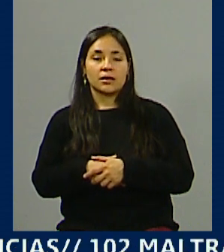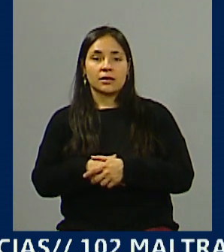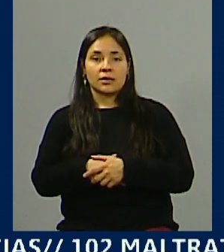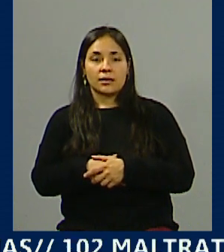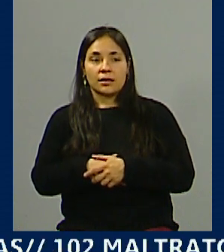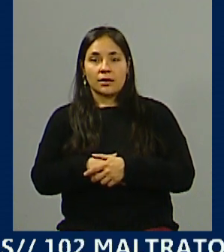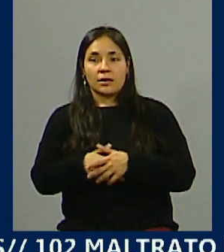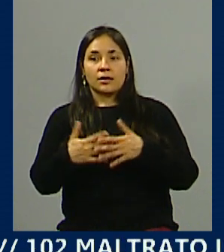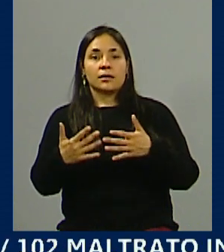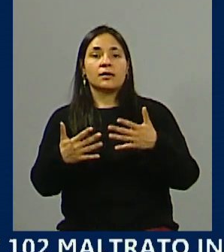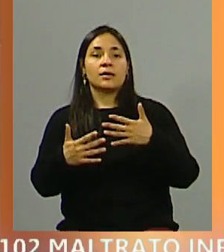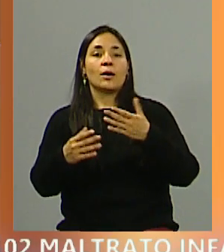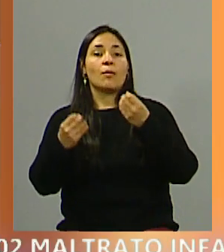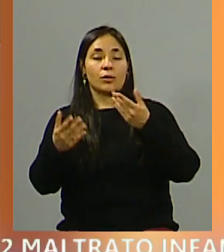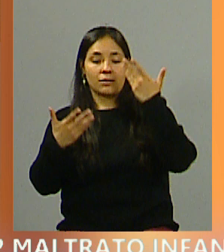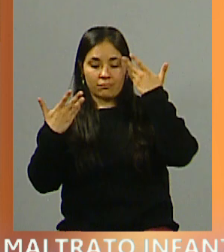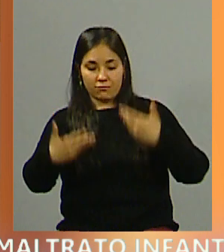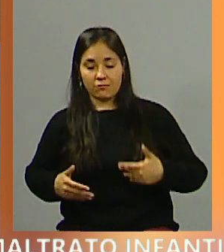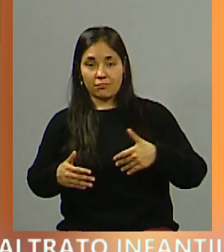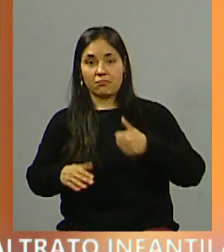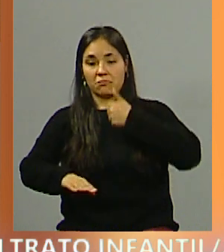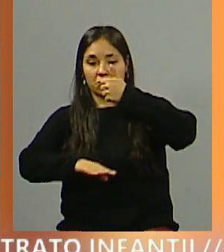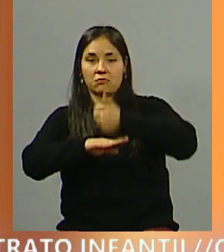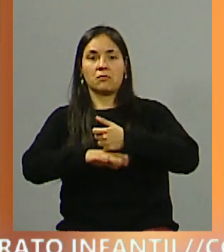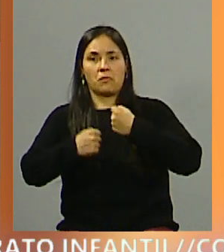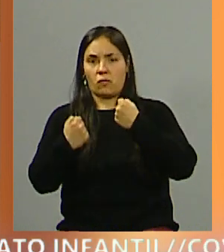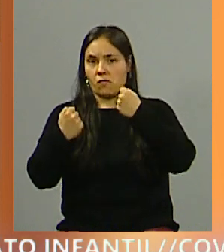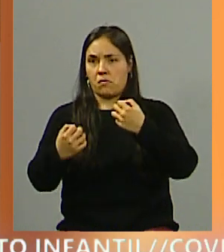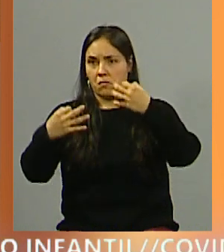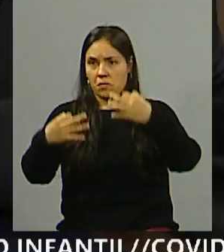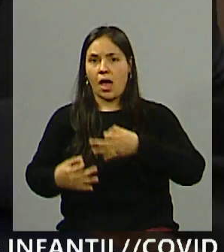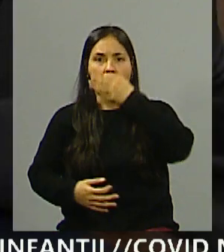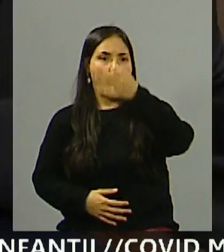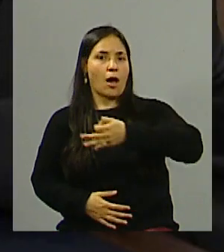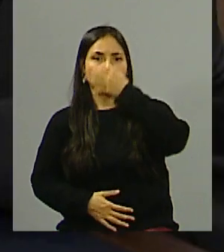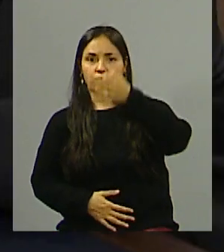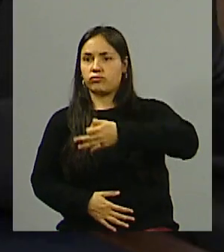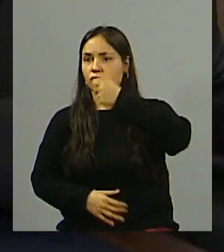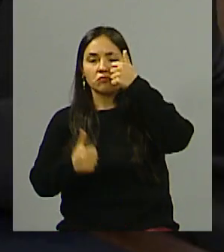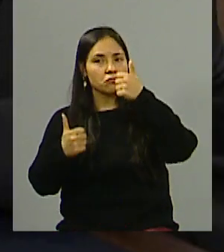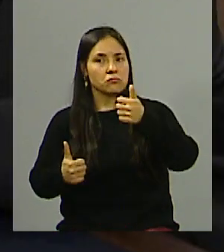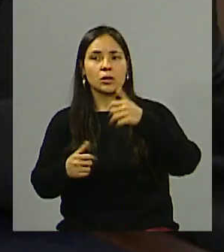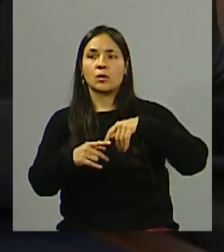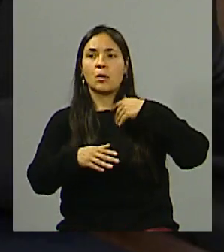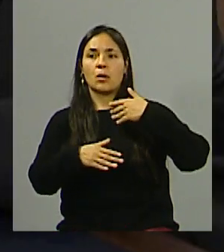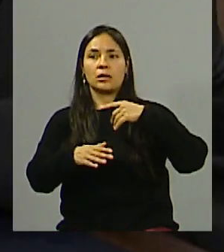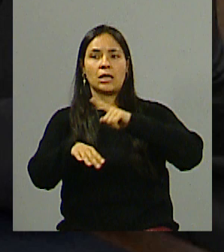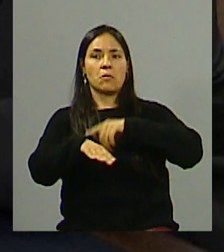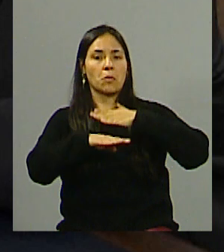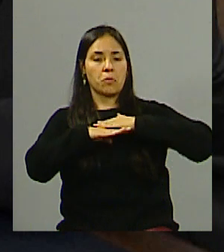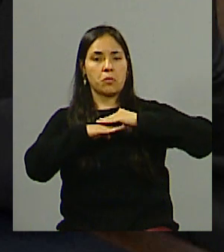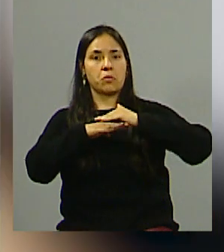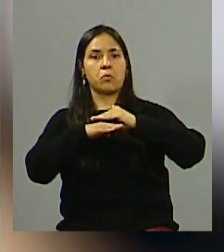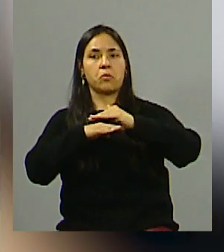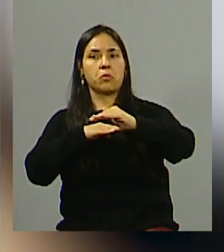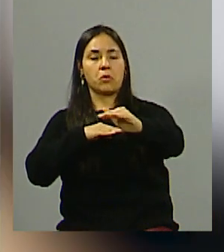de una performance bastante sólida en el debate presidencial y que luego fue sostenida en el tiempo a partir